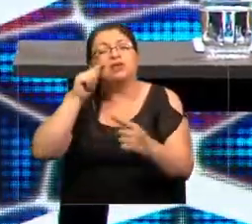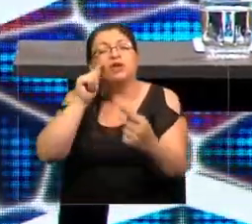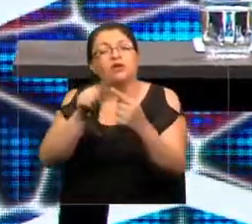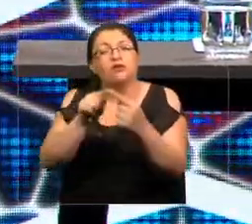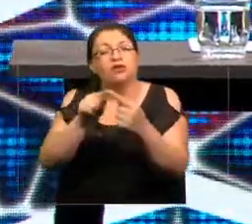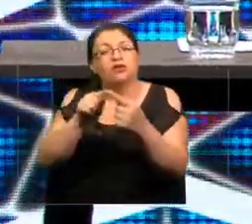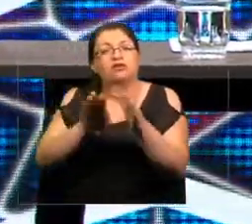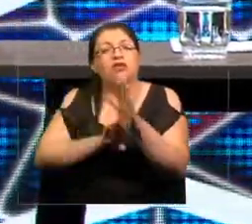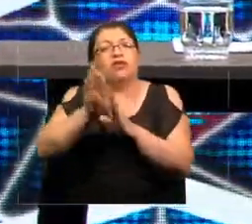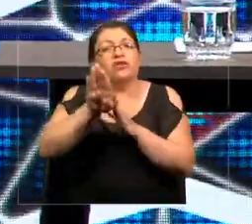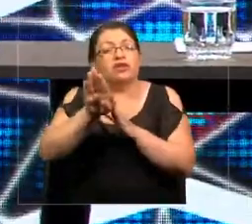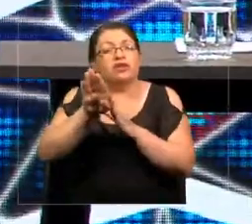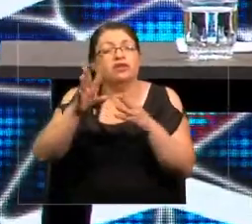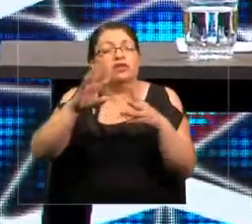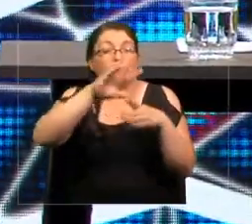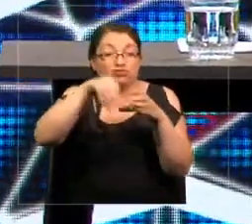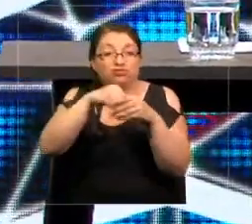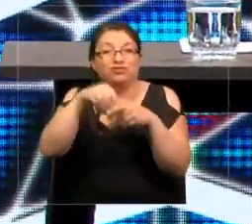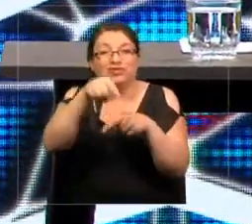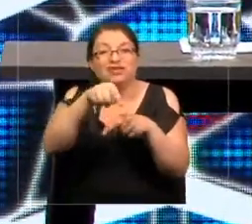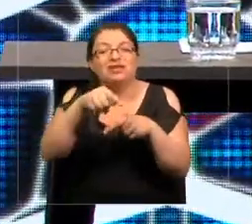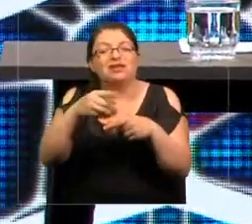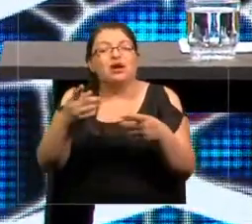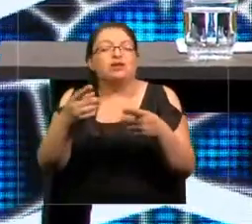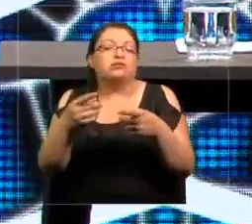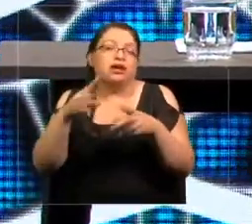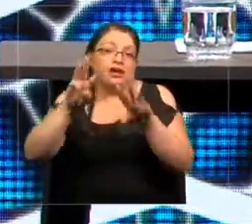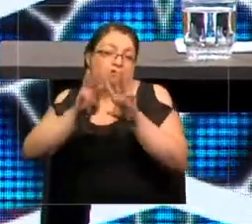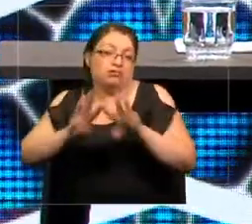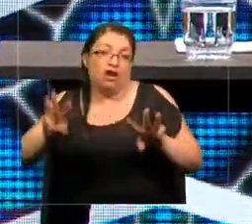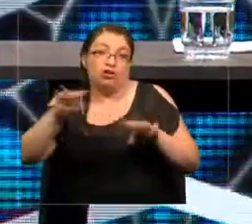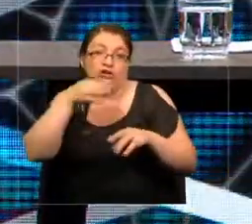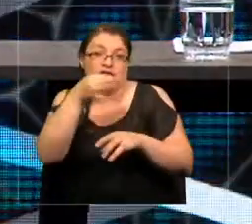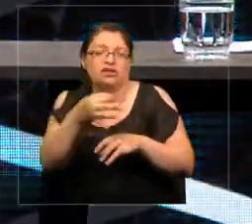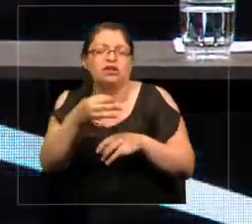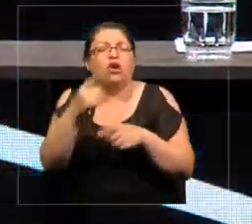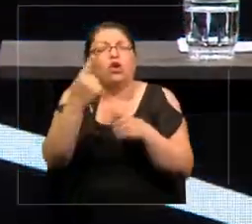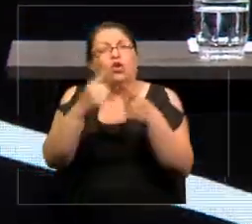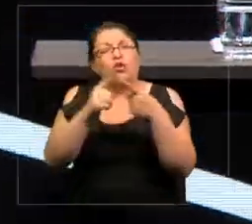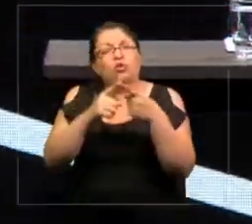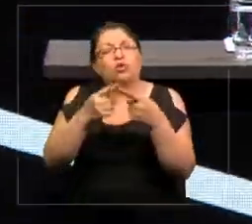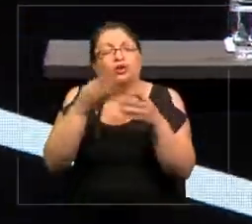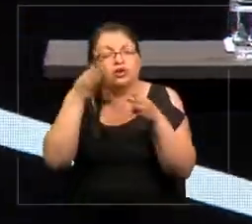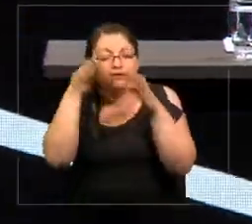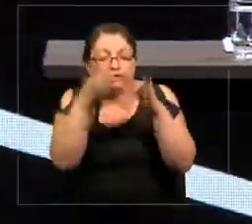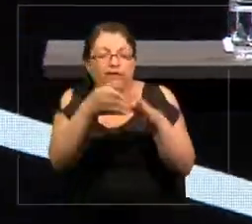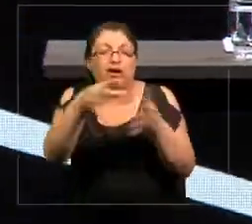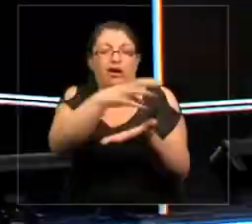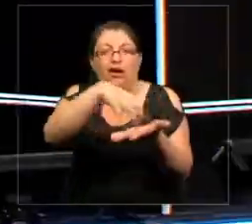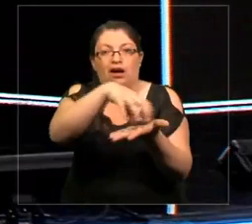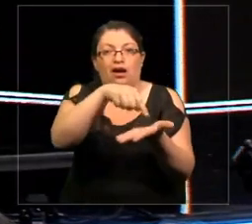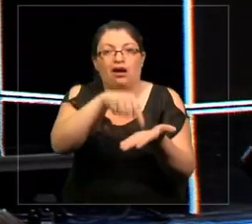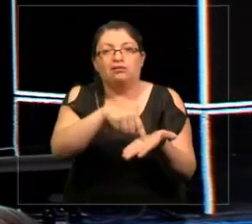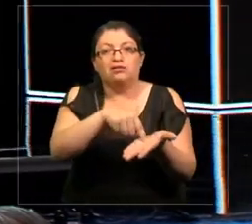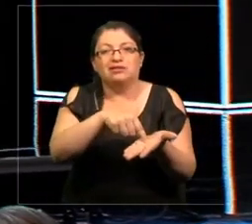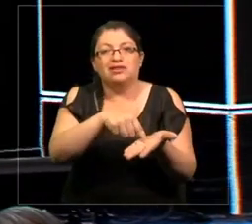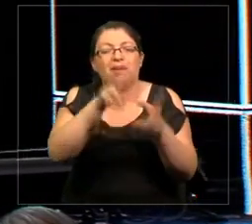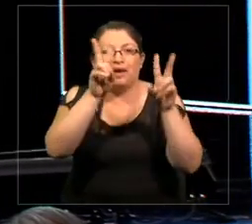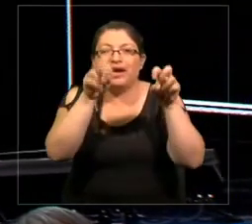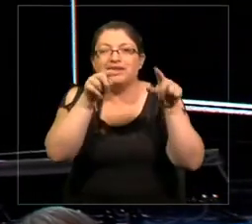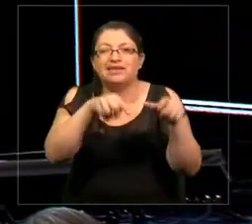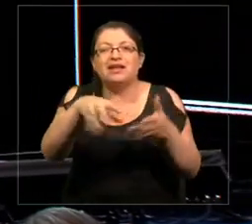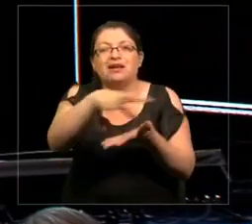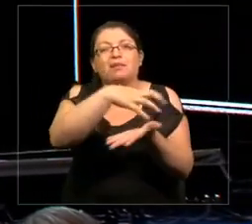sostenible planteados por la onu y uno de ellos es para las ciudades precisamente para este tema de